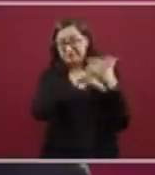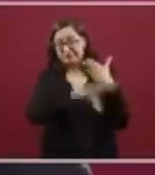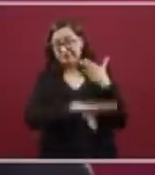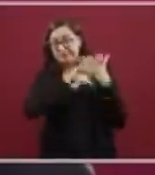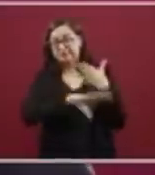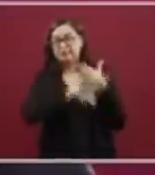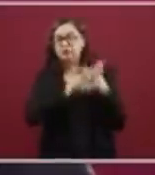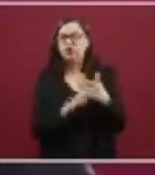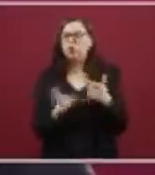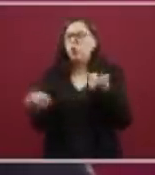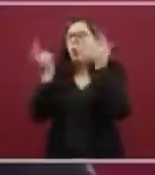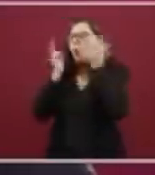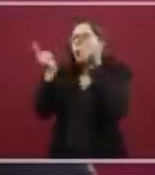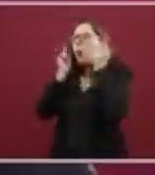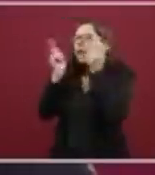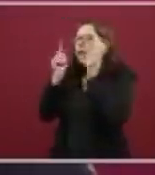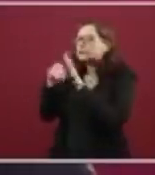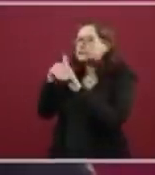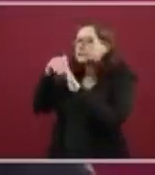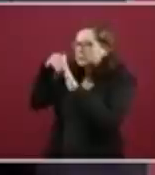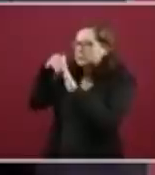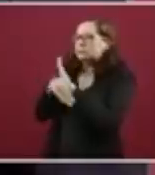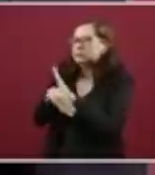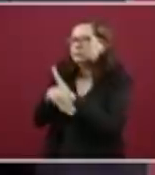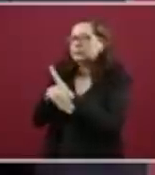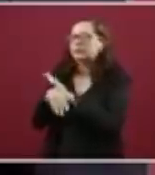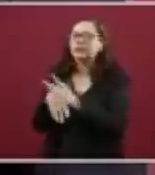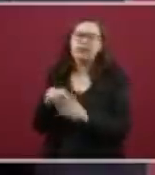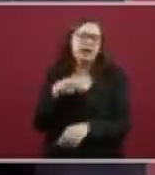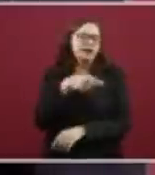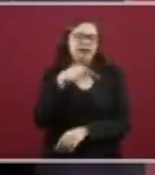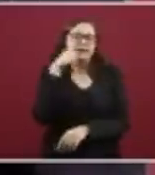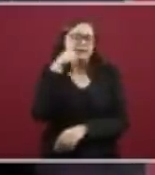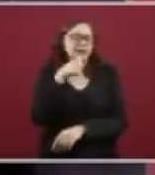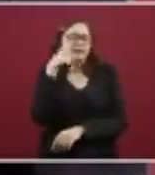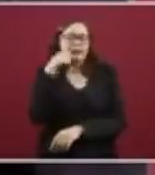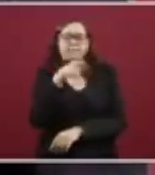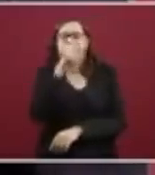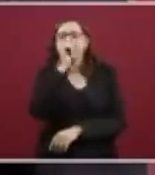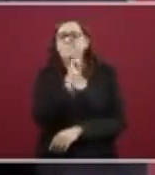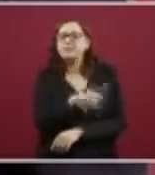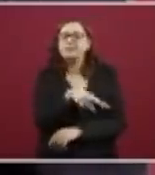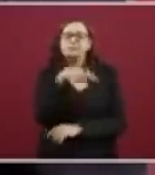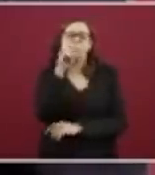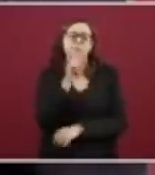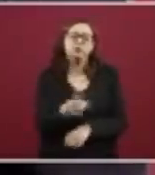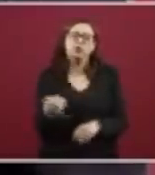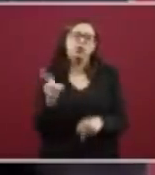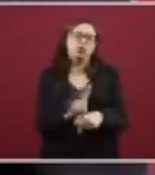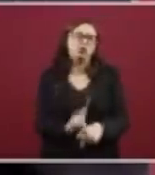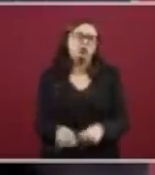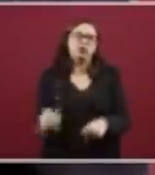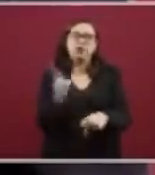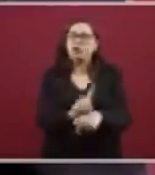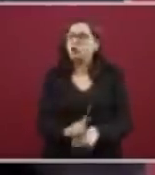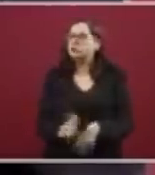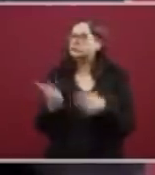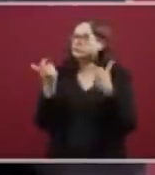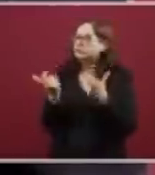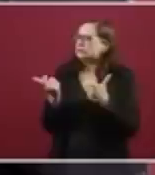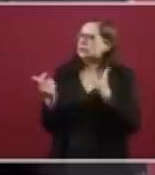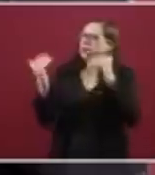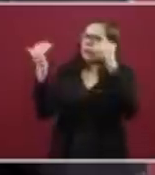y un día sí y el otro también están hablando de estancamiento económico,